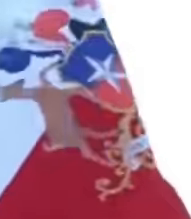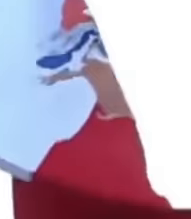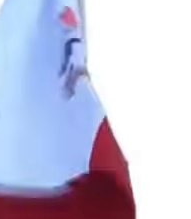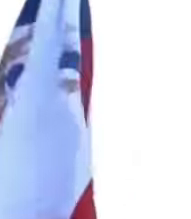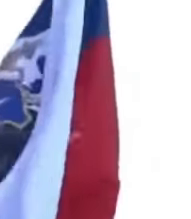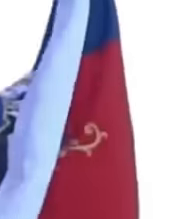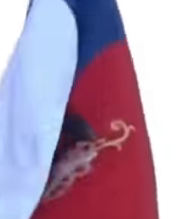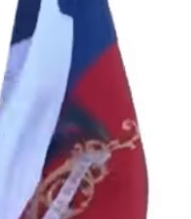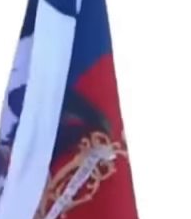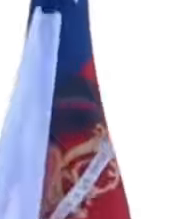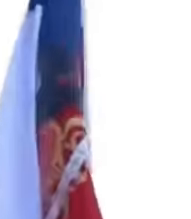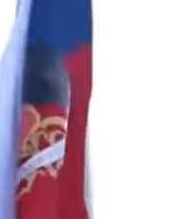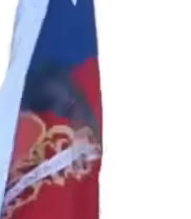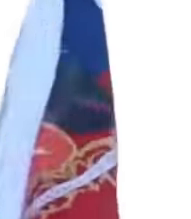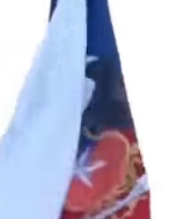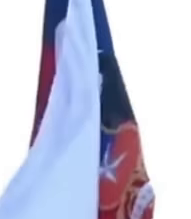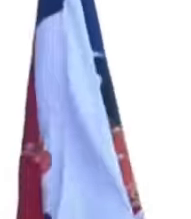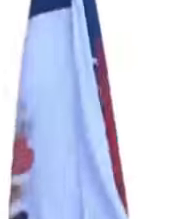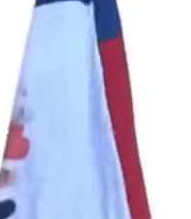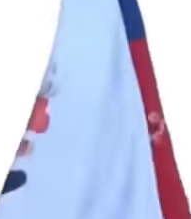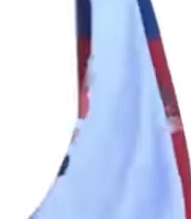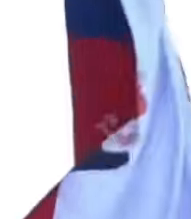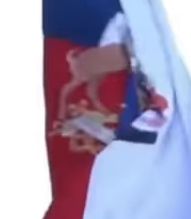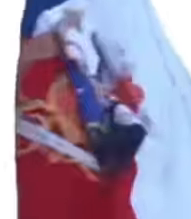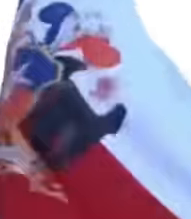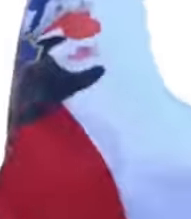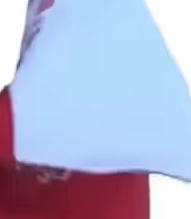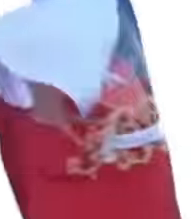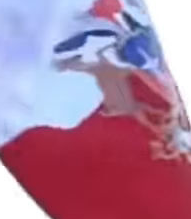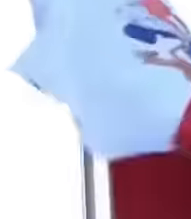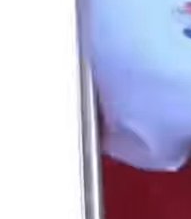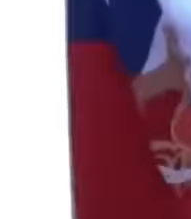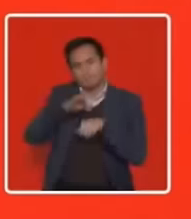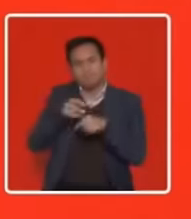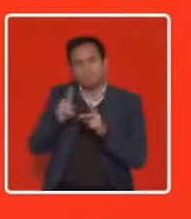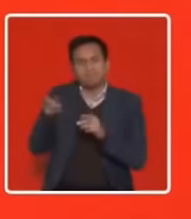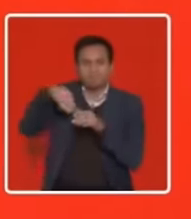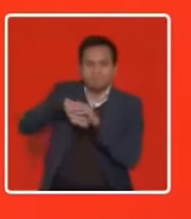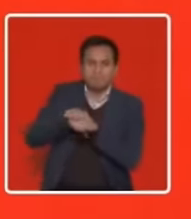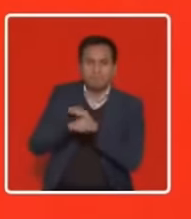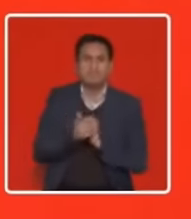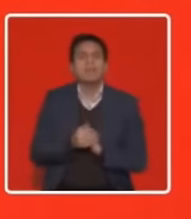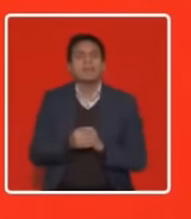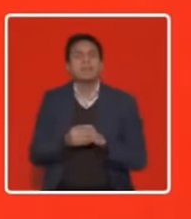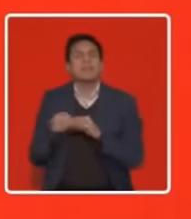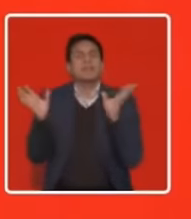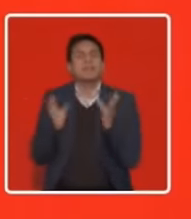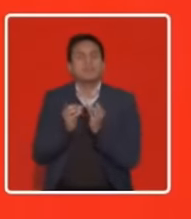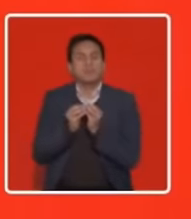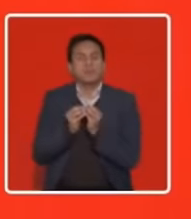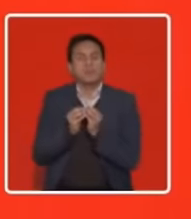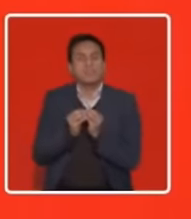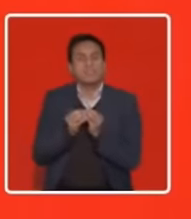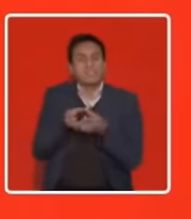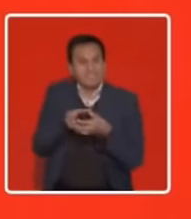de todos los chilenos y que hoy se materializa en este imponente buque. En resumen, el